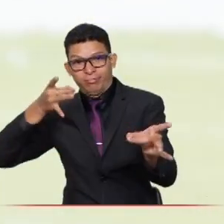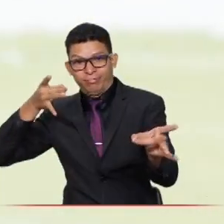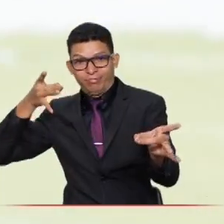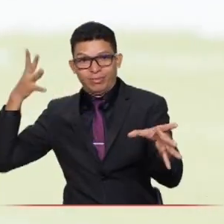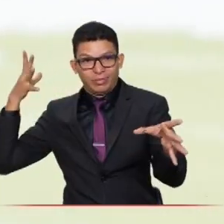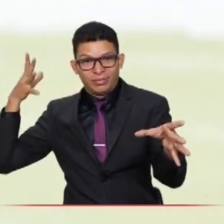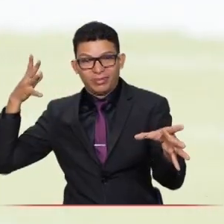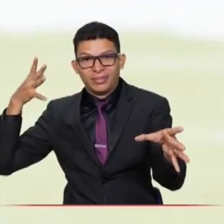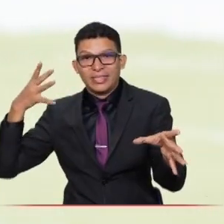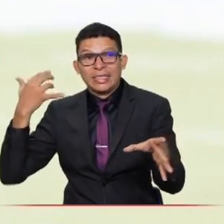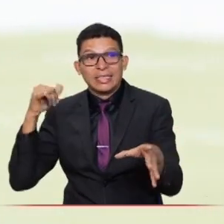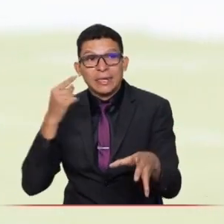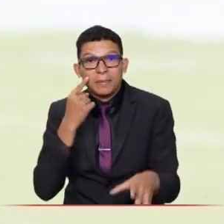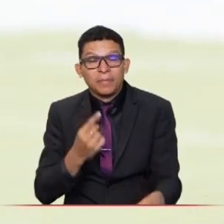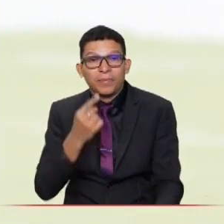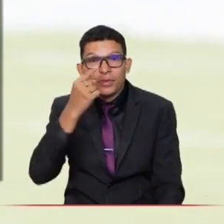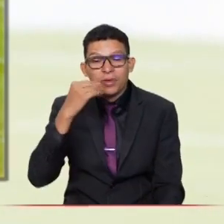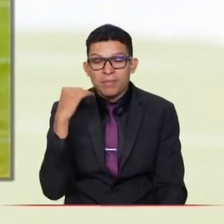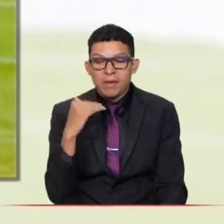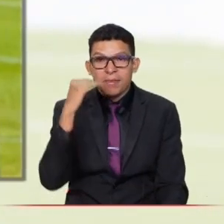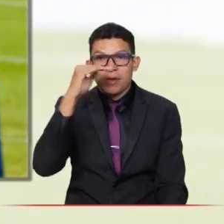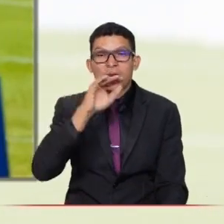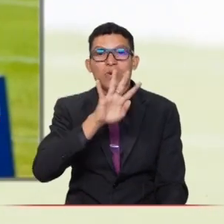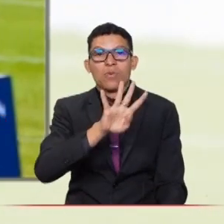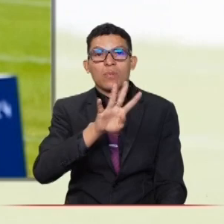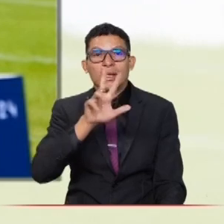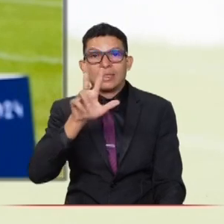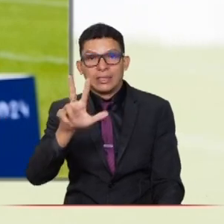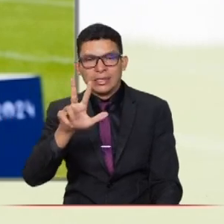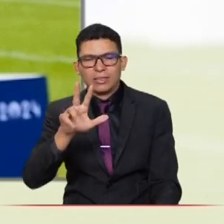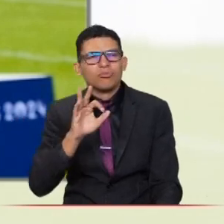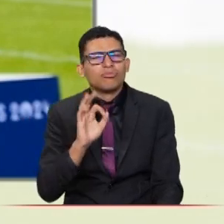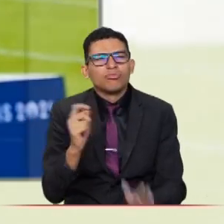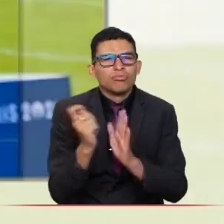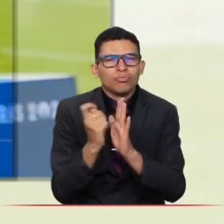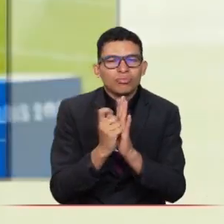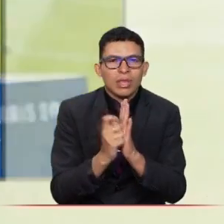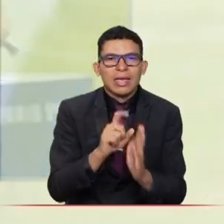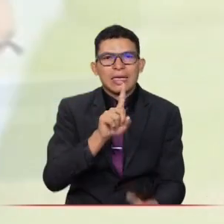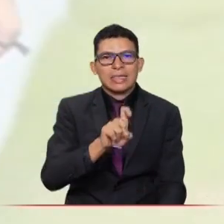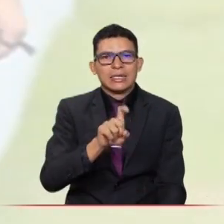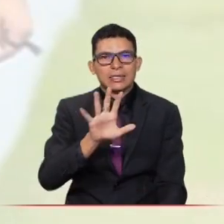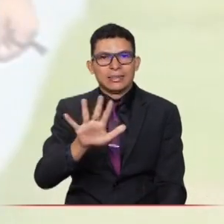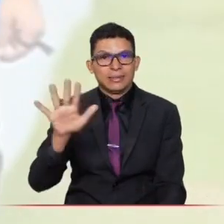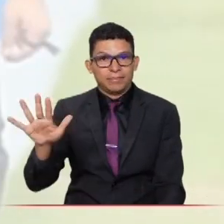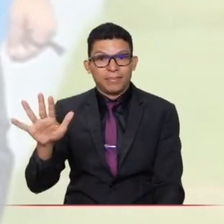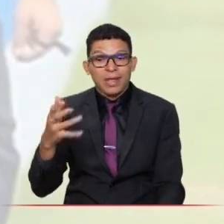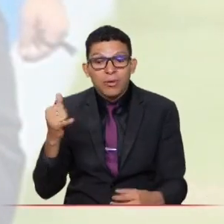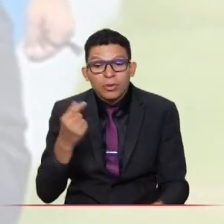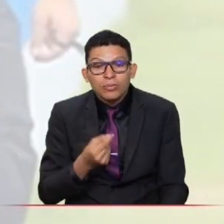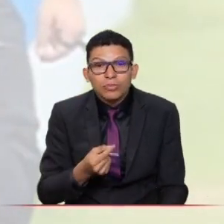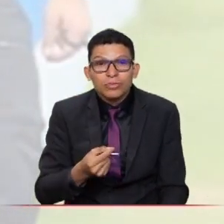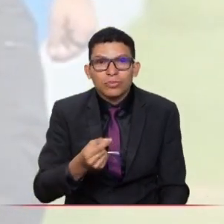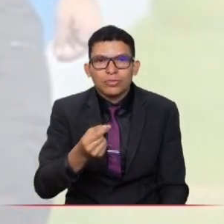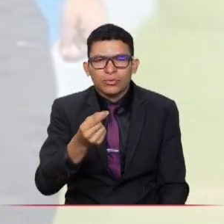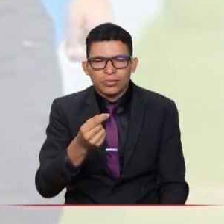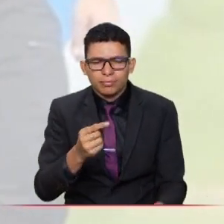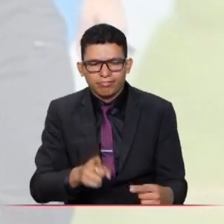al colocarse en el puesto 43 con 655 puntos. Ahora se prepara para